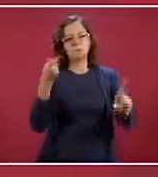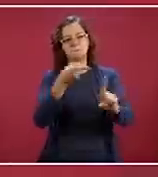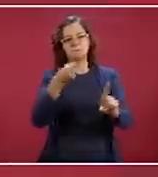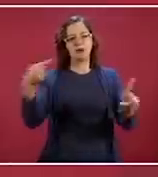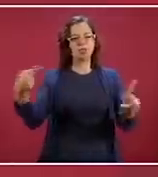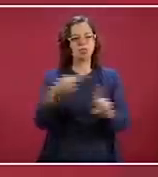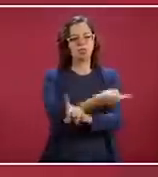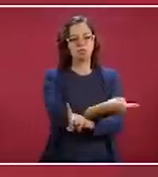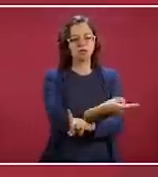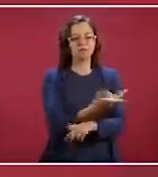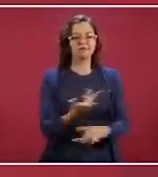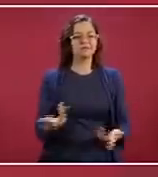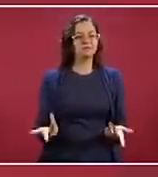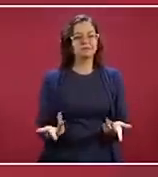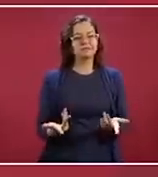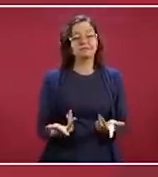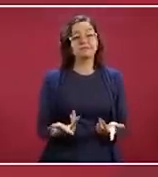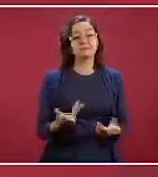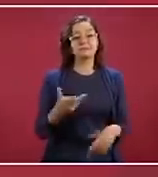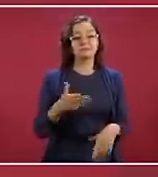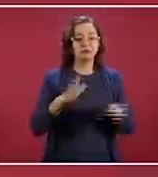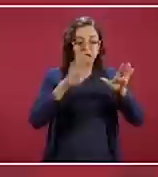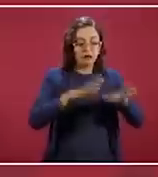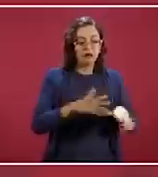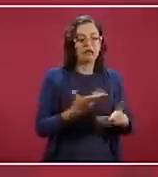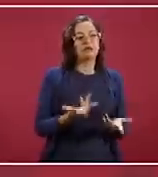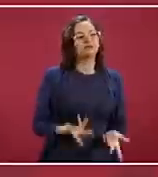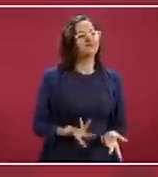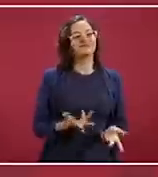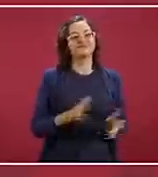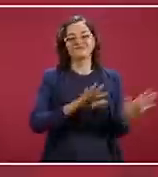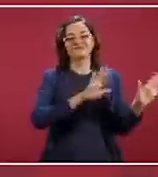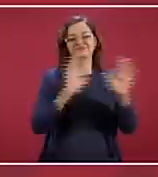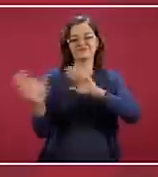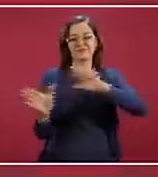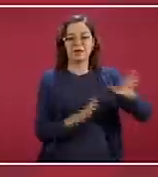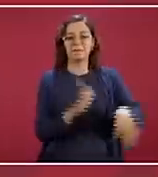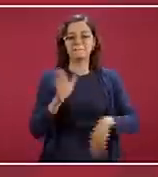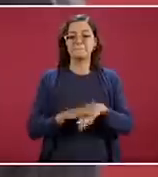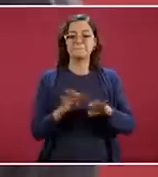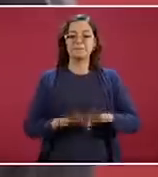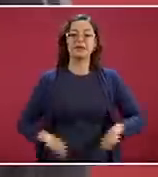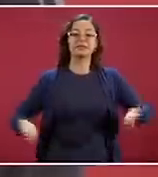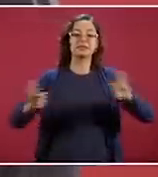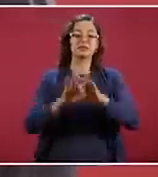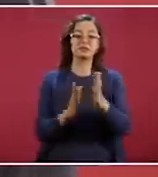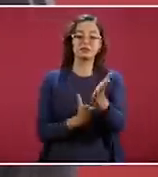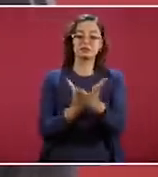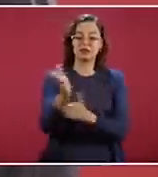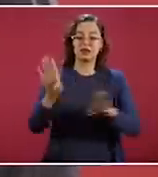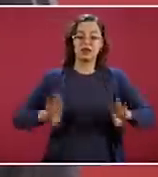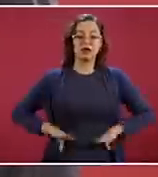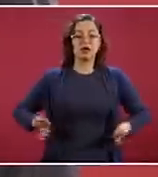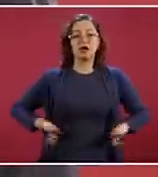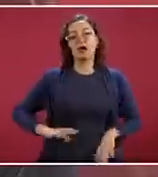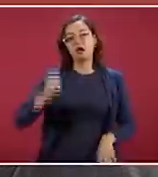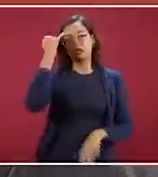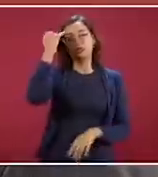La lealtad que más vale es a los principios, a los